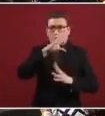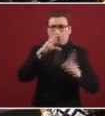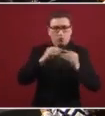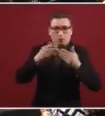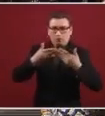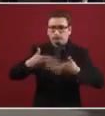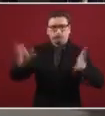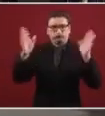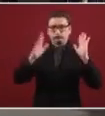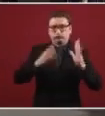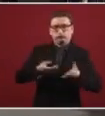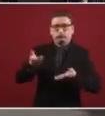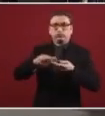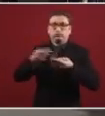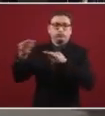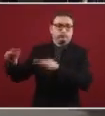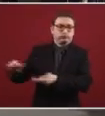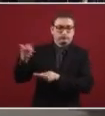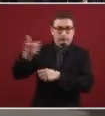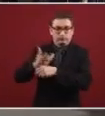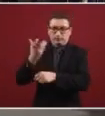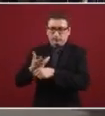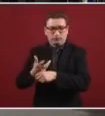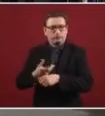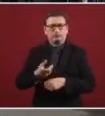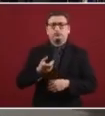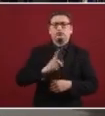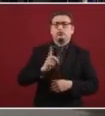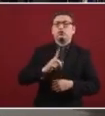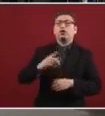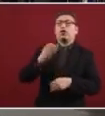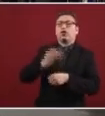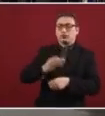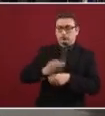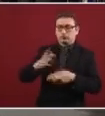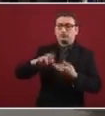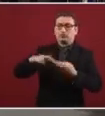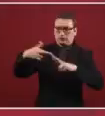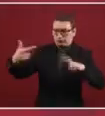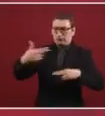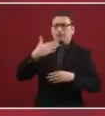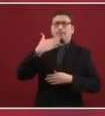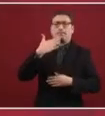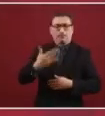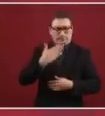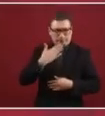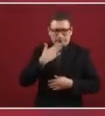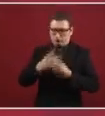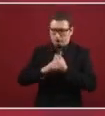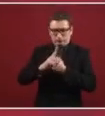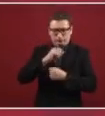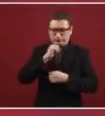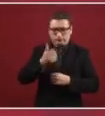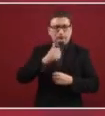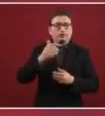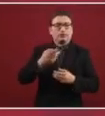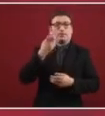gobierno mexicano para que la tengan. Vamos muy bien, es muy buena la relación, por eso quise